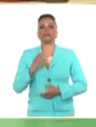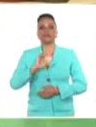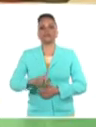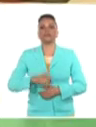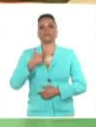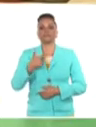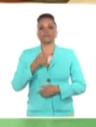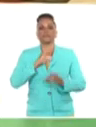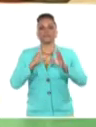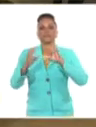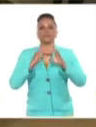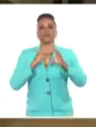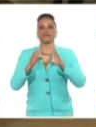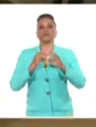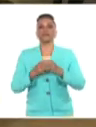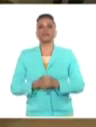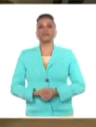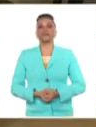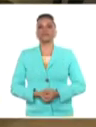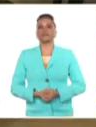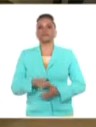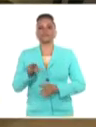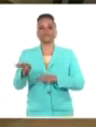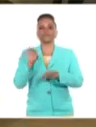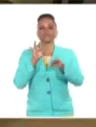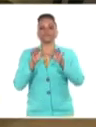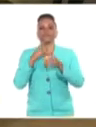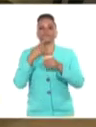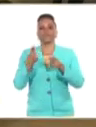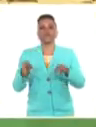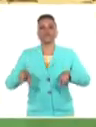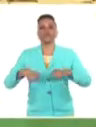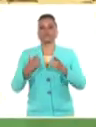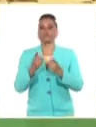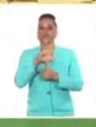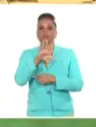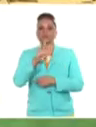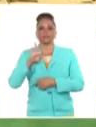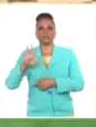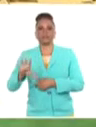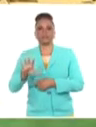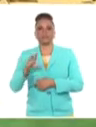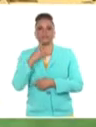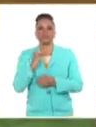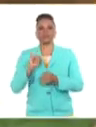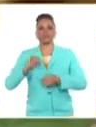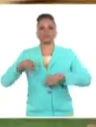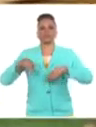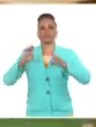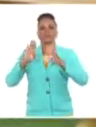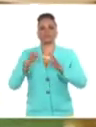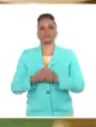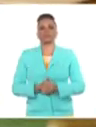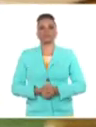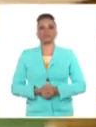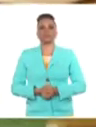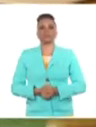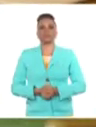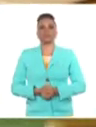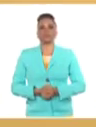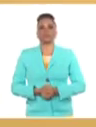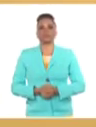comunicaciones se seleccionó la emisión aniversario 45 de la mencionada institución expedida el 20 de noviembre